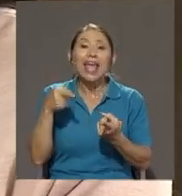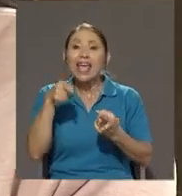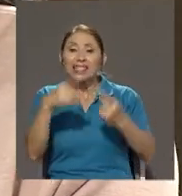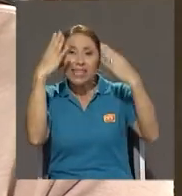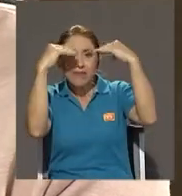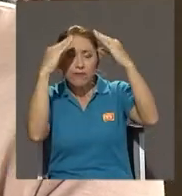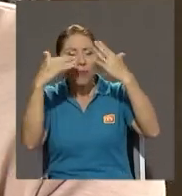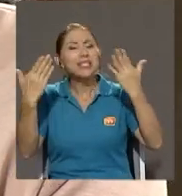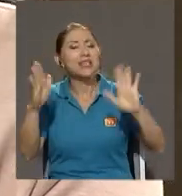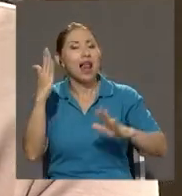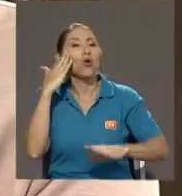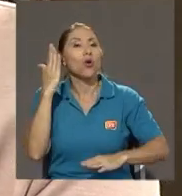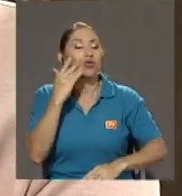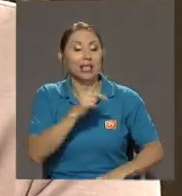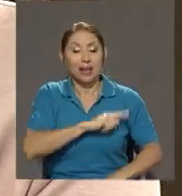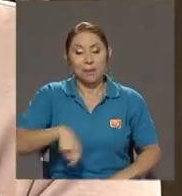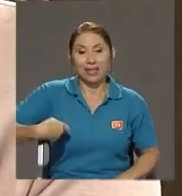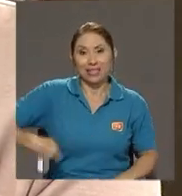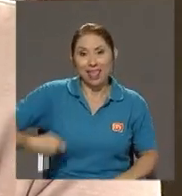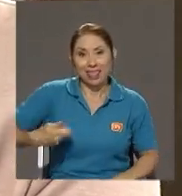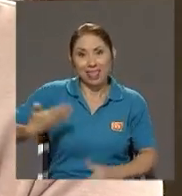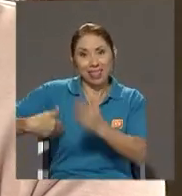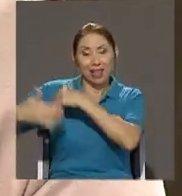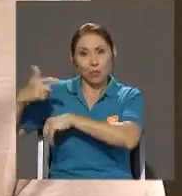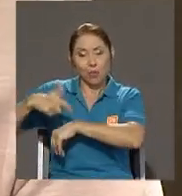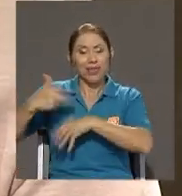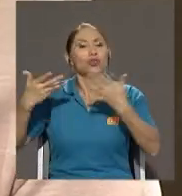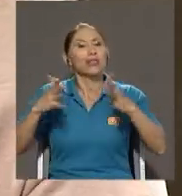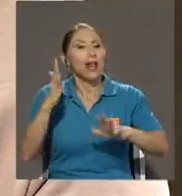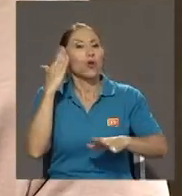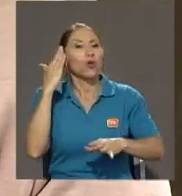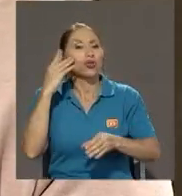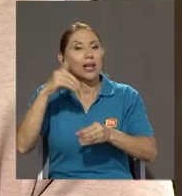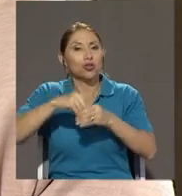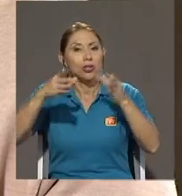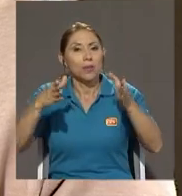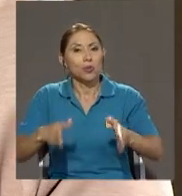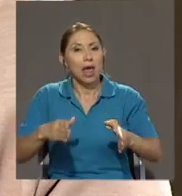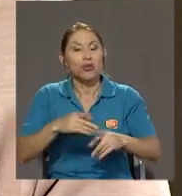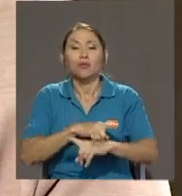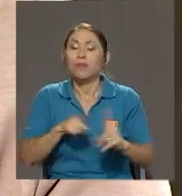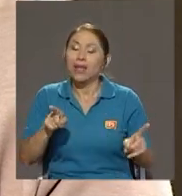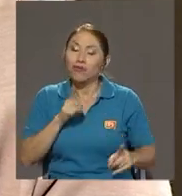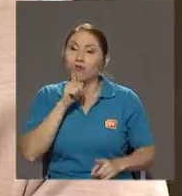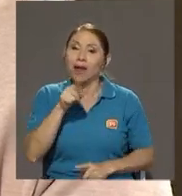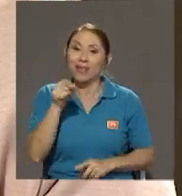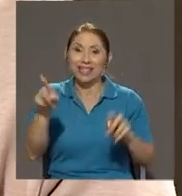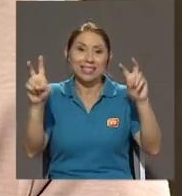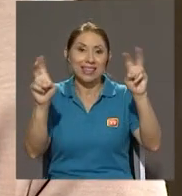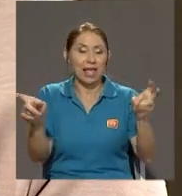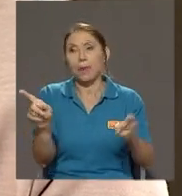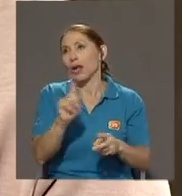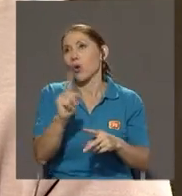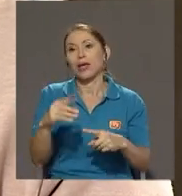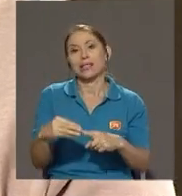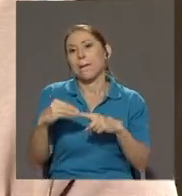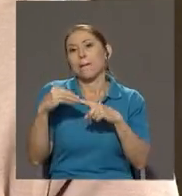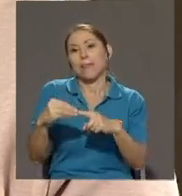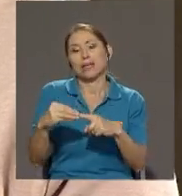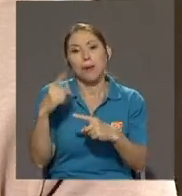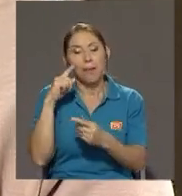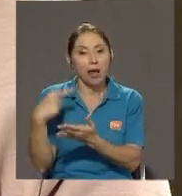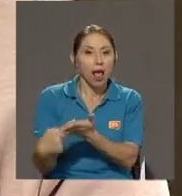de la República en el momento y lo conocen los diputados. Sin embargo, claramente no ha sido un tema prioritario en los últimos